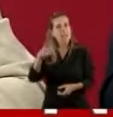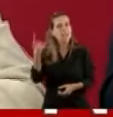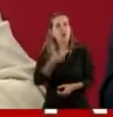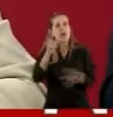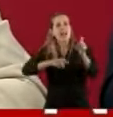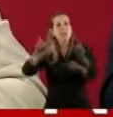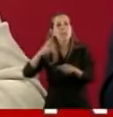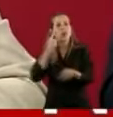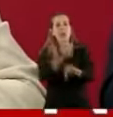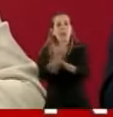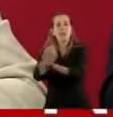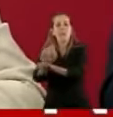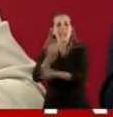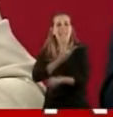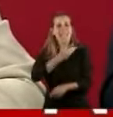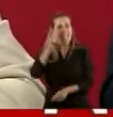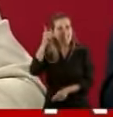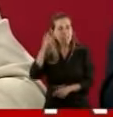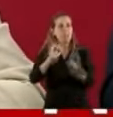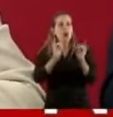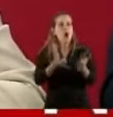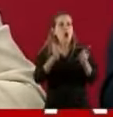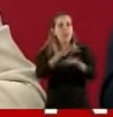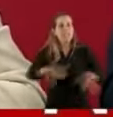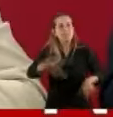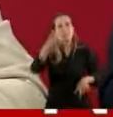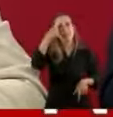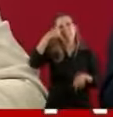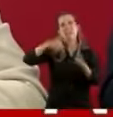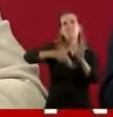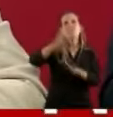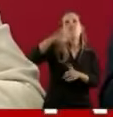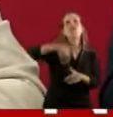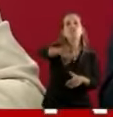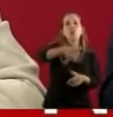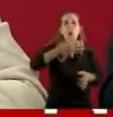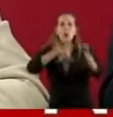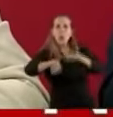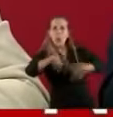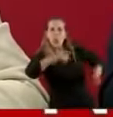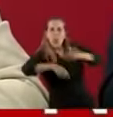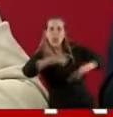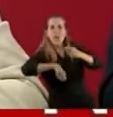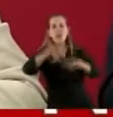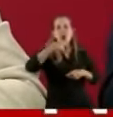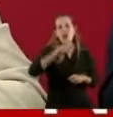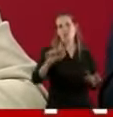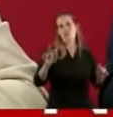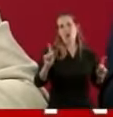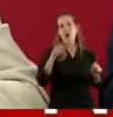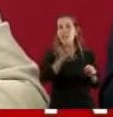Fe a que los jóvenes no tengan como única salida el narcotráfico. Eso también nos parece un